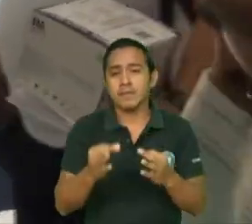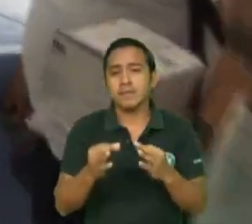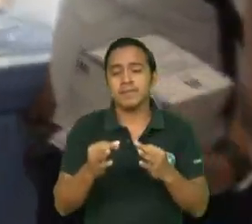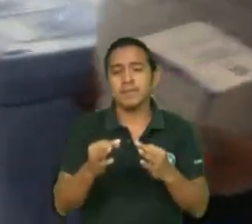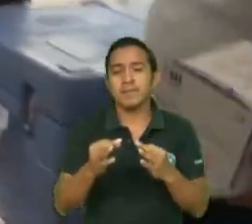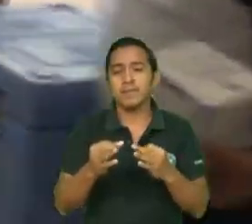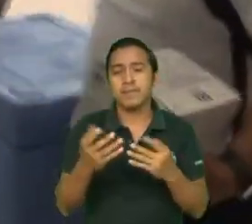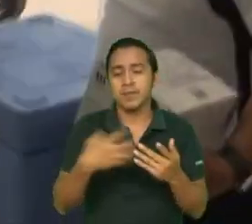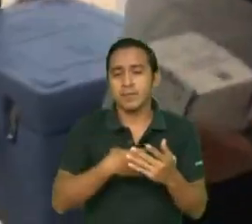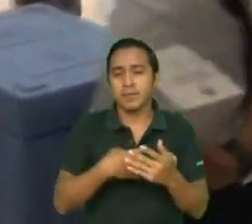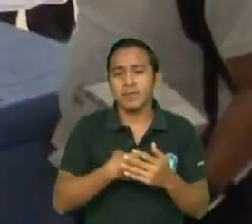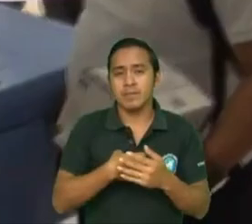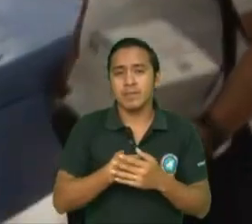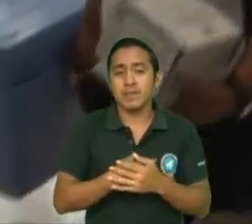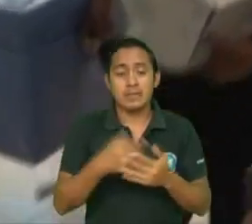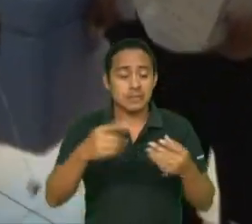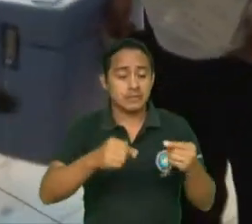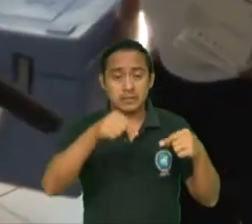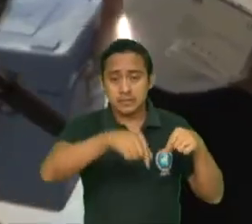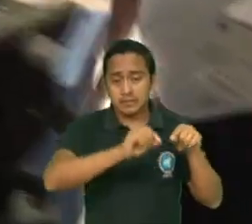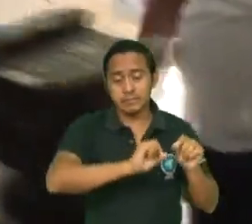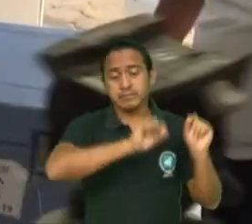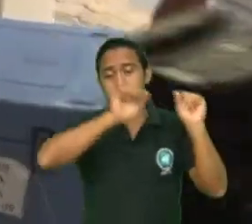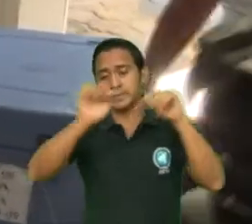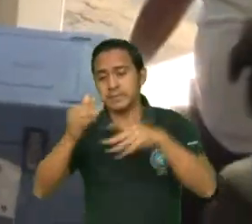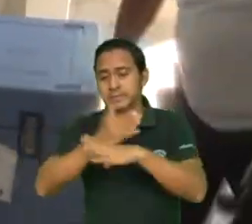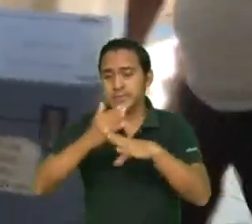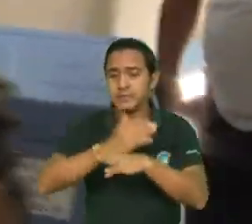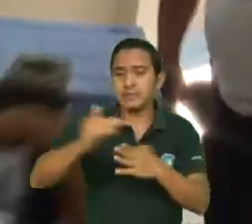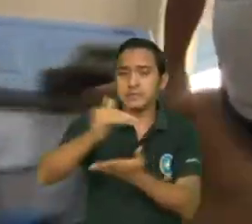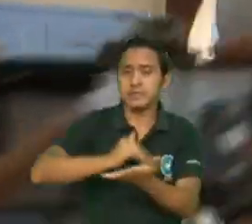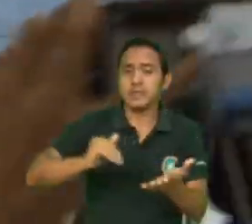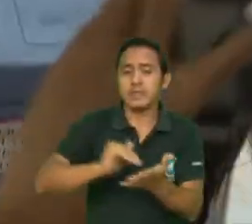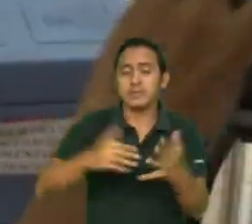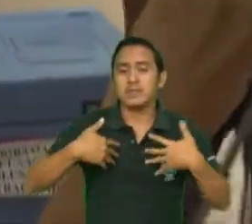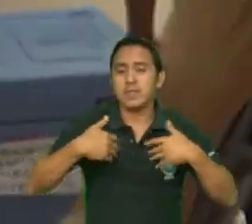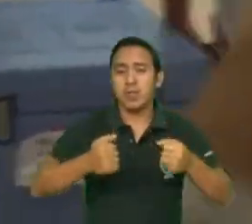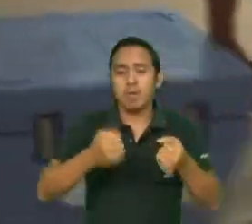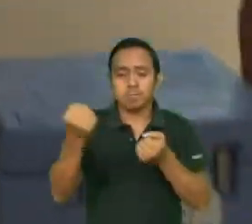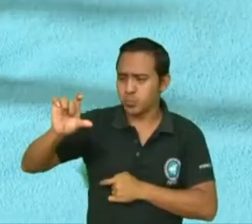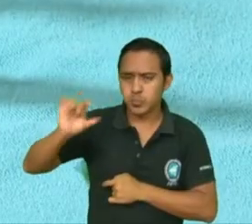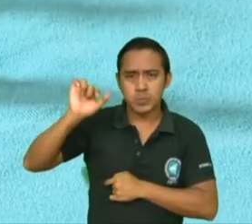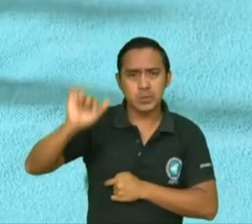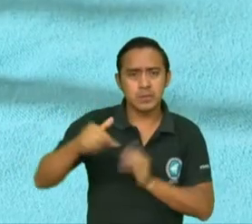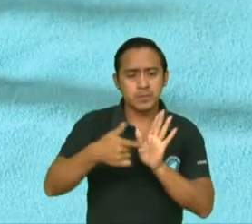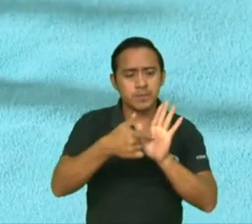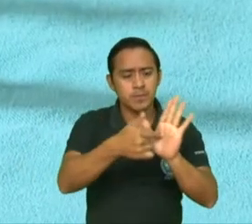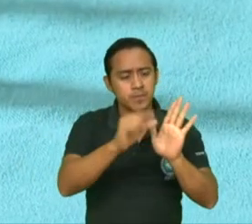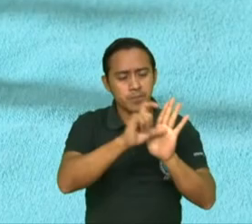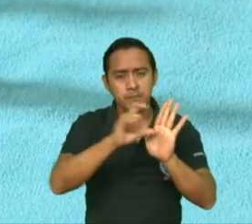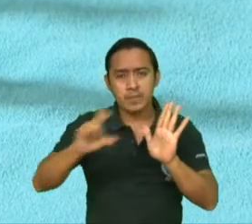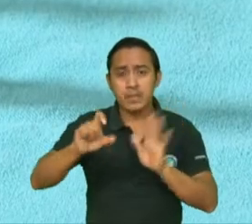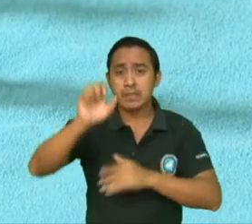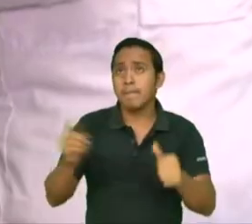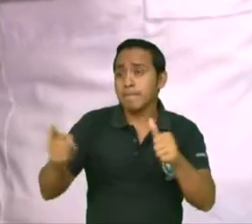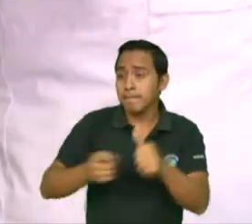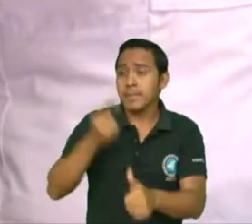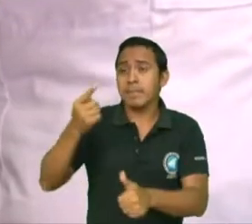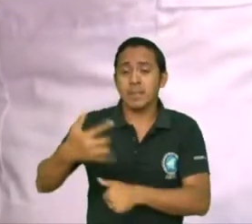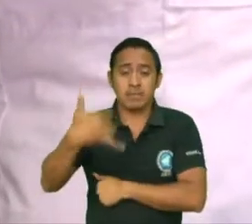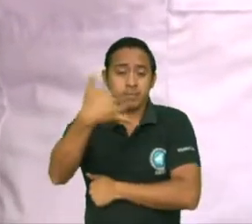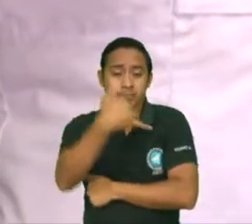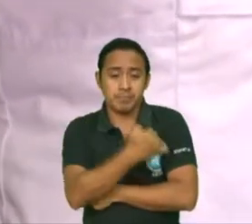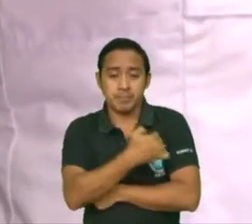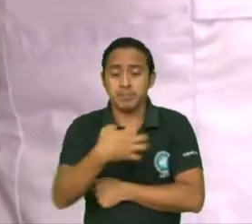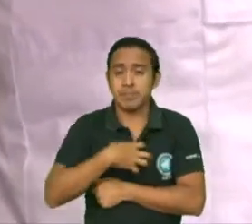altamente afectado por la pandemia la imposición de ese documento podría impactar en la logística y la agilidad del despliegue de la vacuna expertos